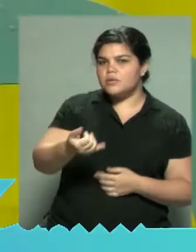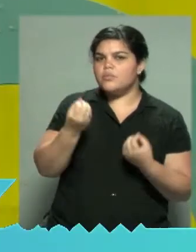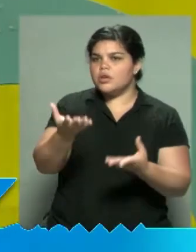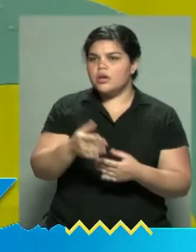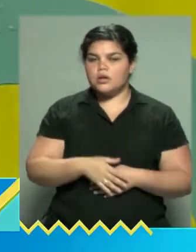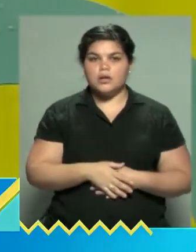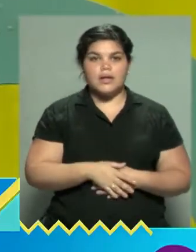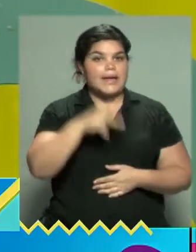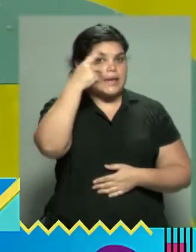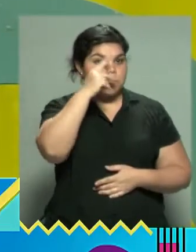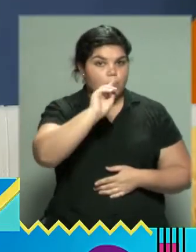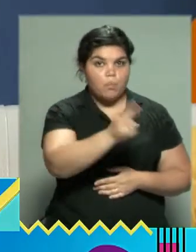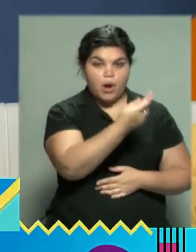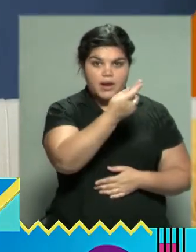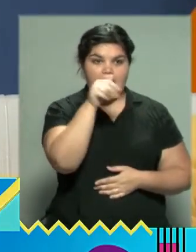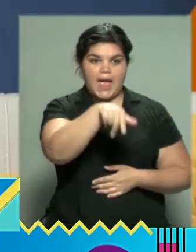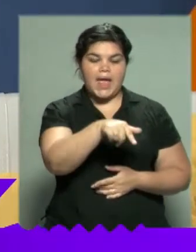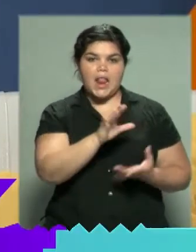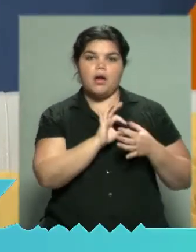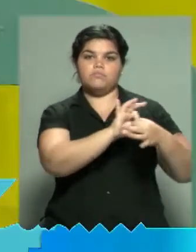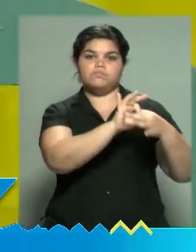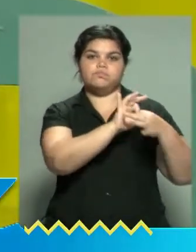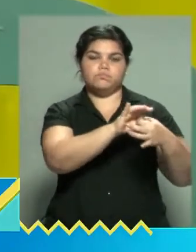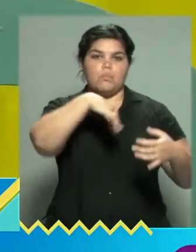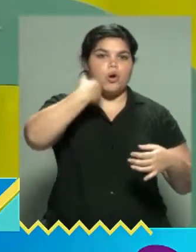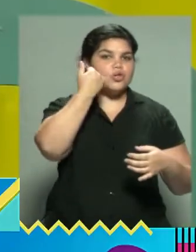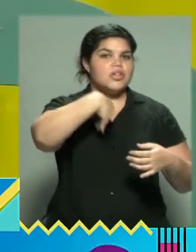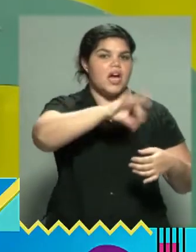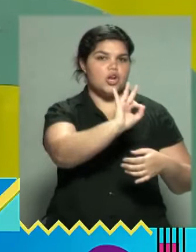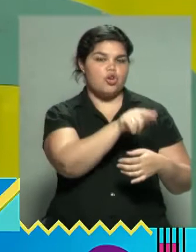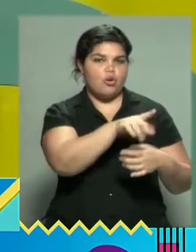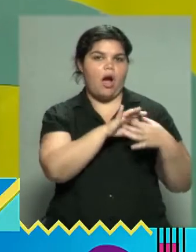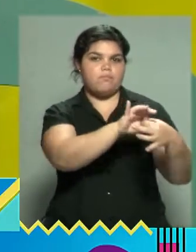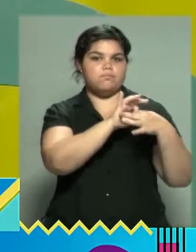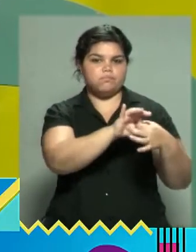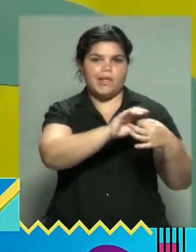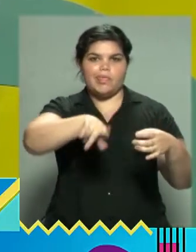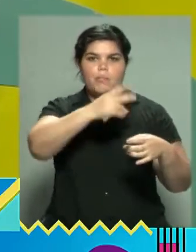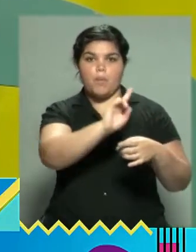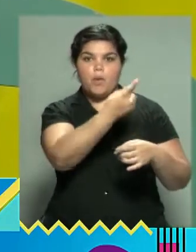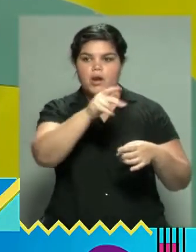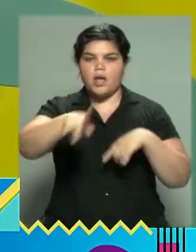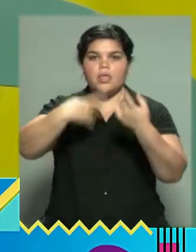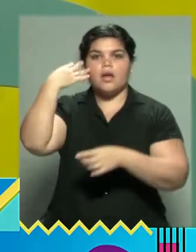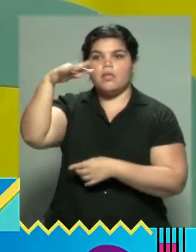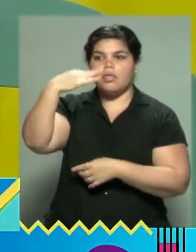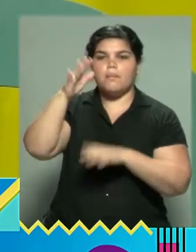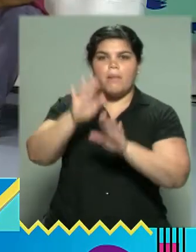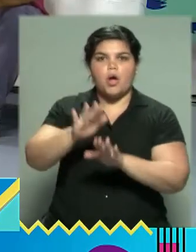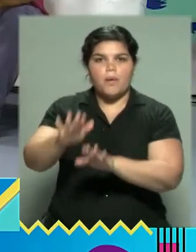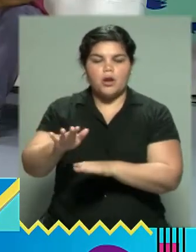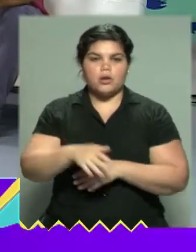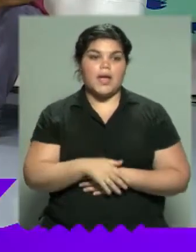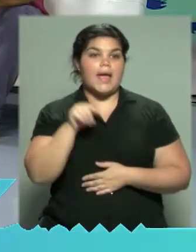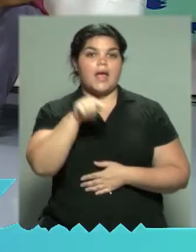se muere Néstor, que es el que tenía las relaciones con Moyano, cuando se muere, ¿por qué tuvo un paro general? Ella hace un quiebre político